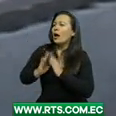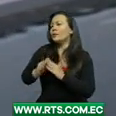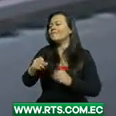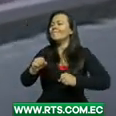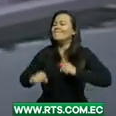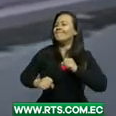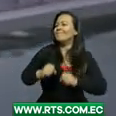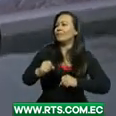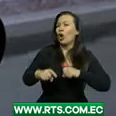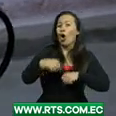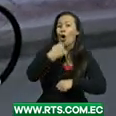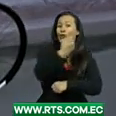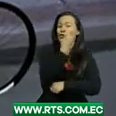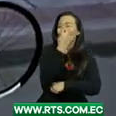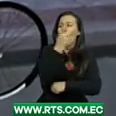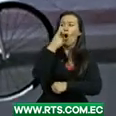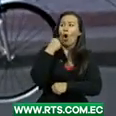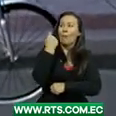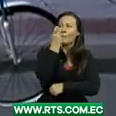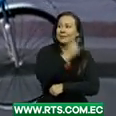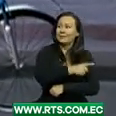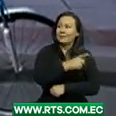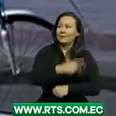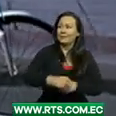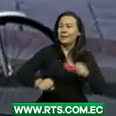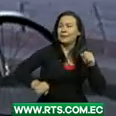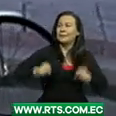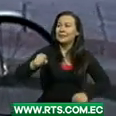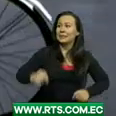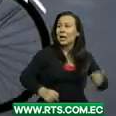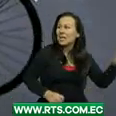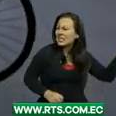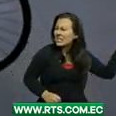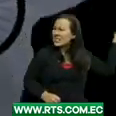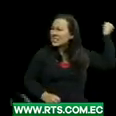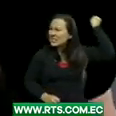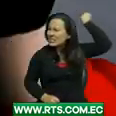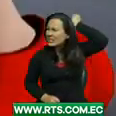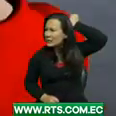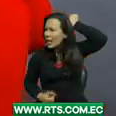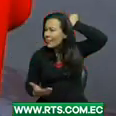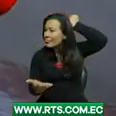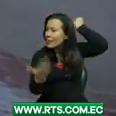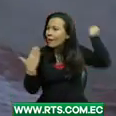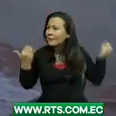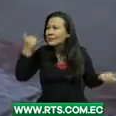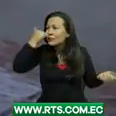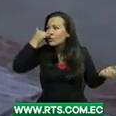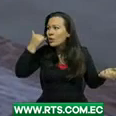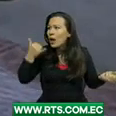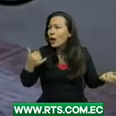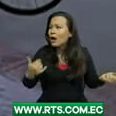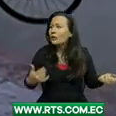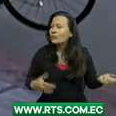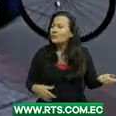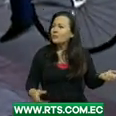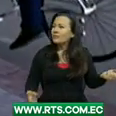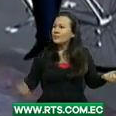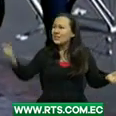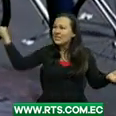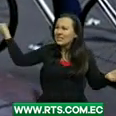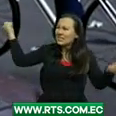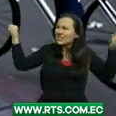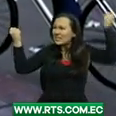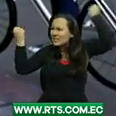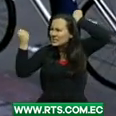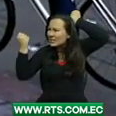fue interceptado por dos sujetos que iban en una bicicleta. Le pidieron su teléfono celular y posteriormente le